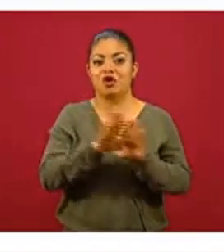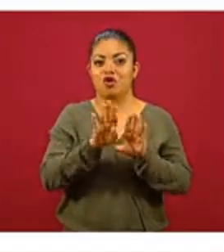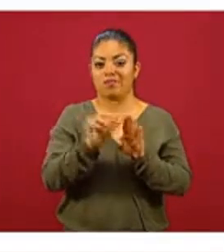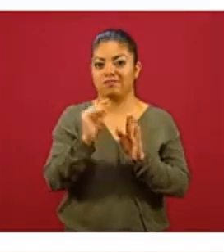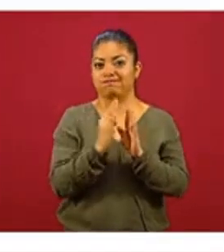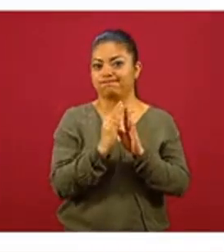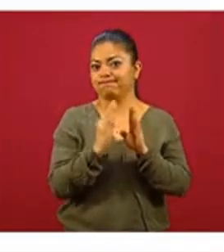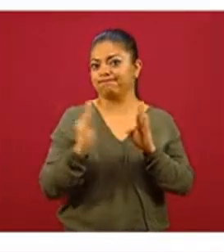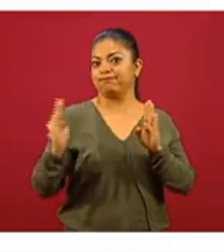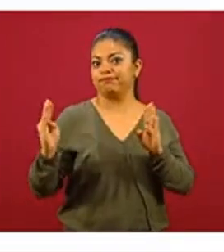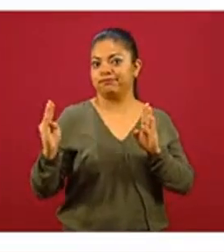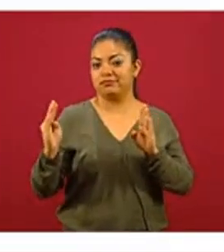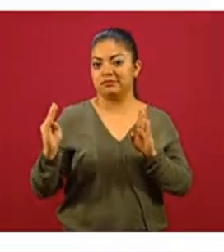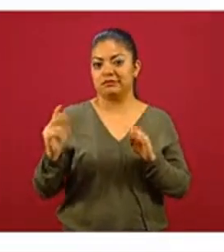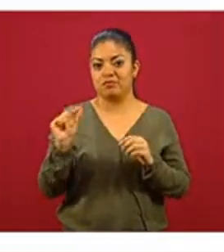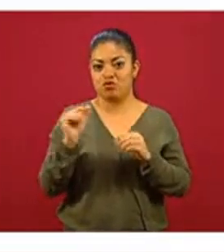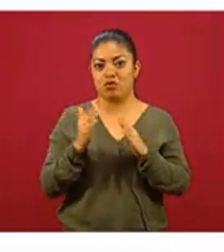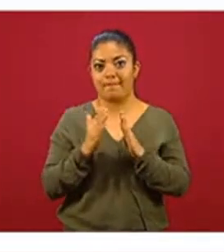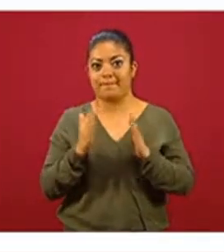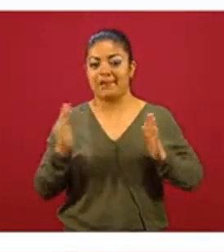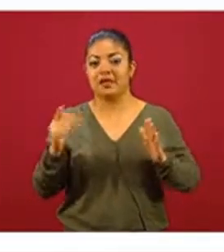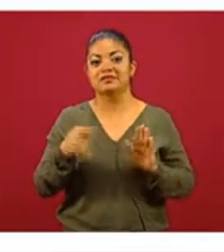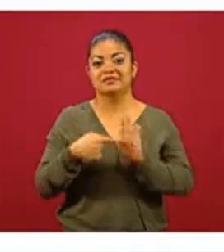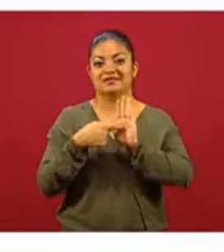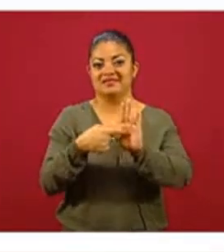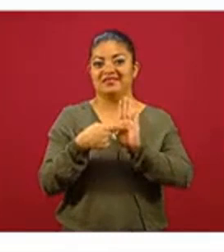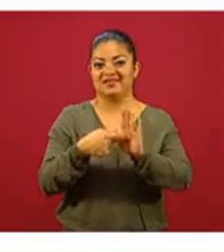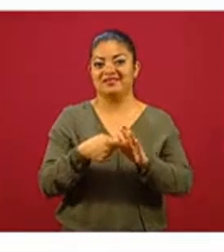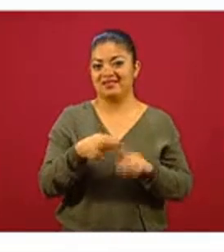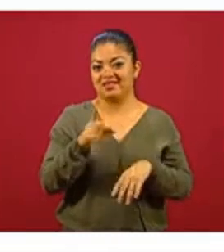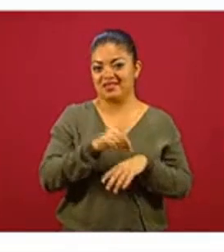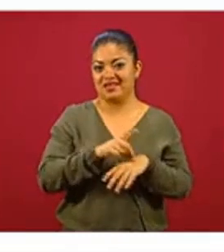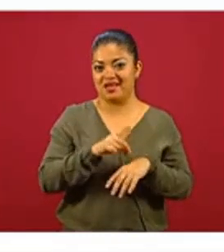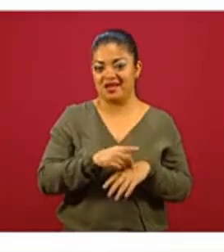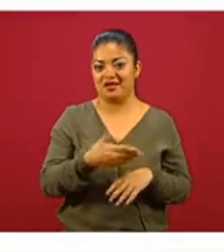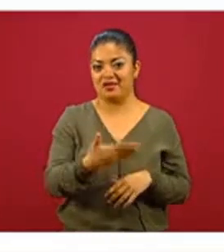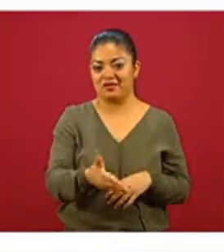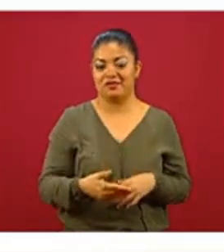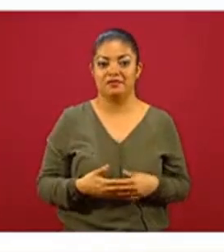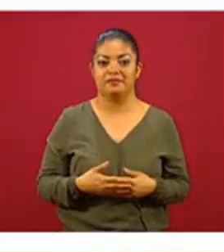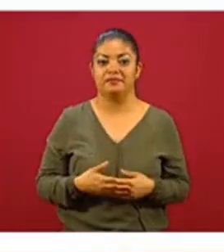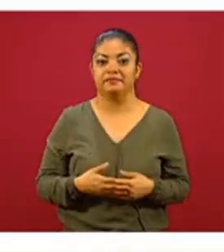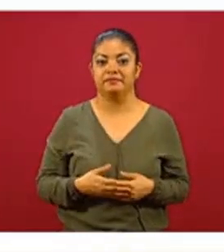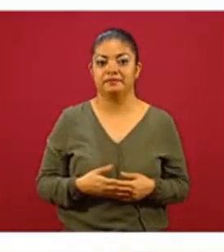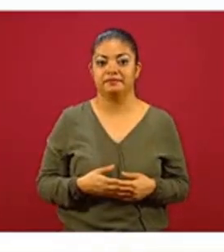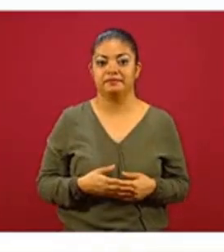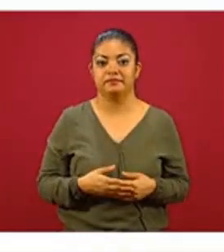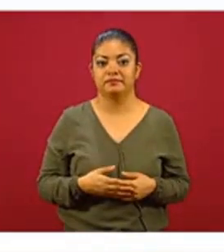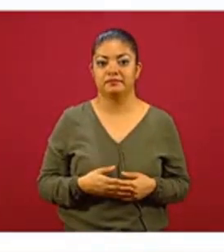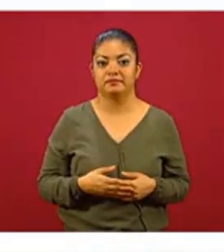a lo que se está presentando en los siguientes días. La siguiente.